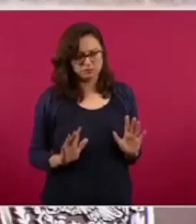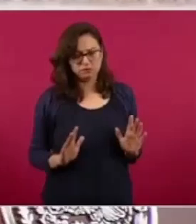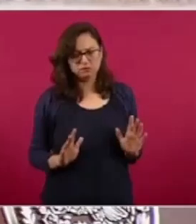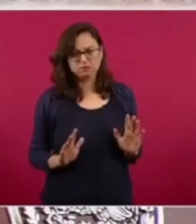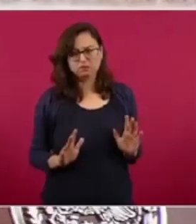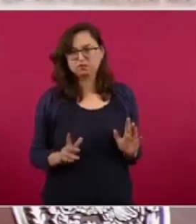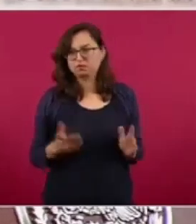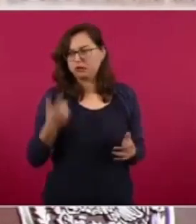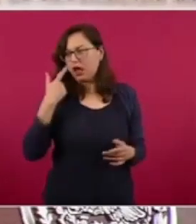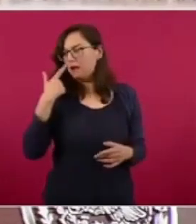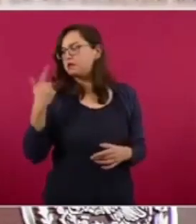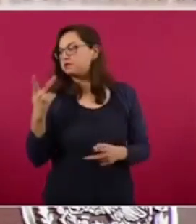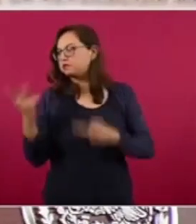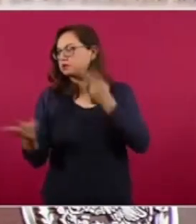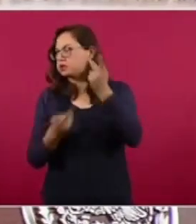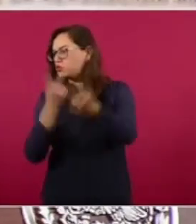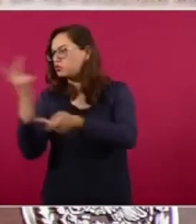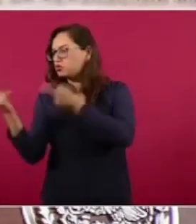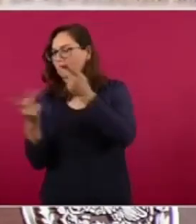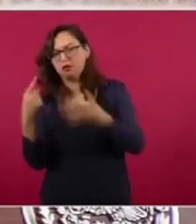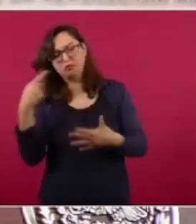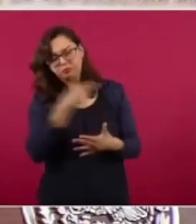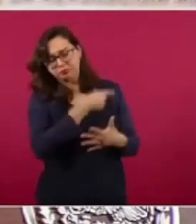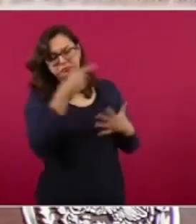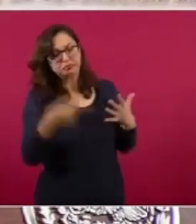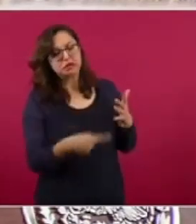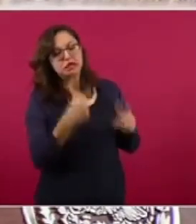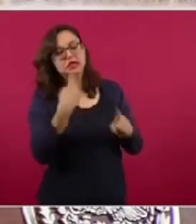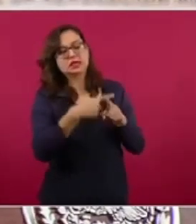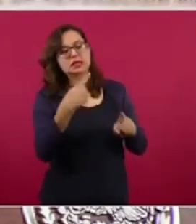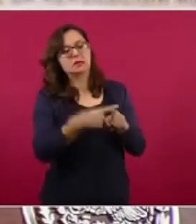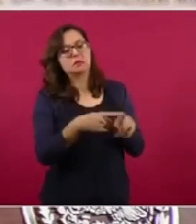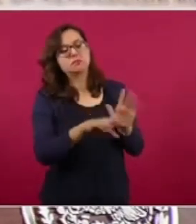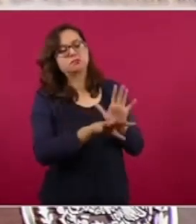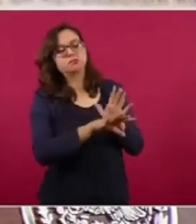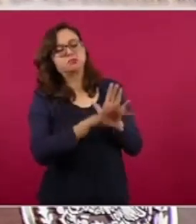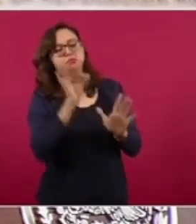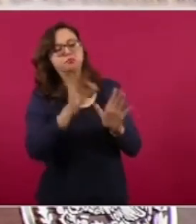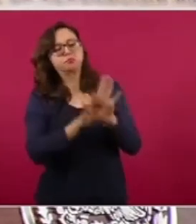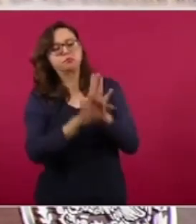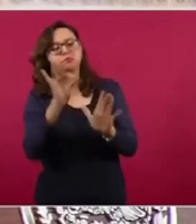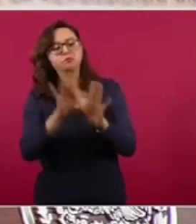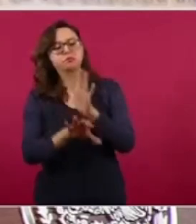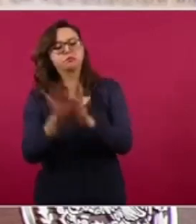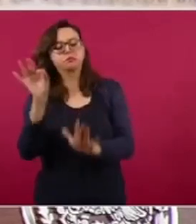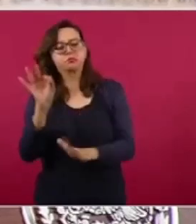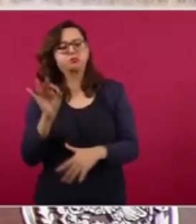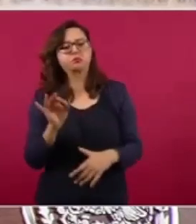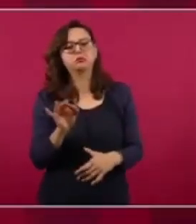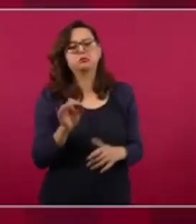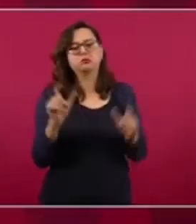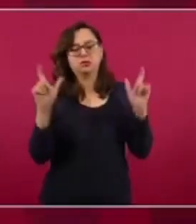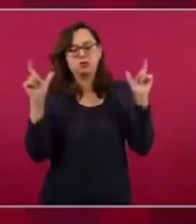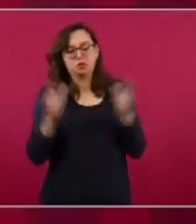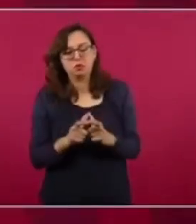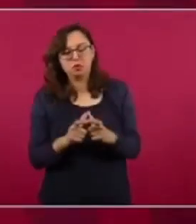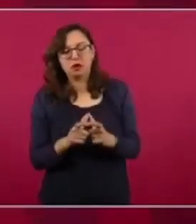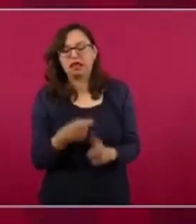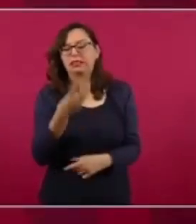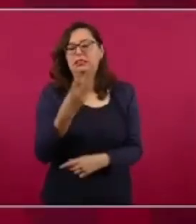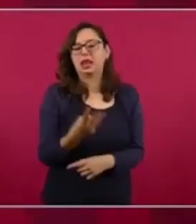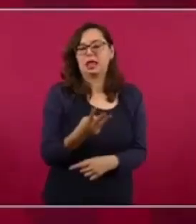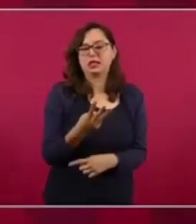cómo hacer la selección y que queden tres o que queden cinco para ya